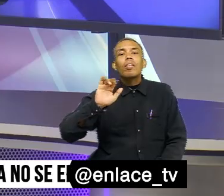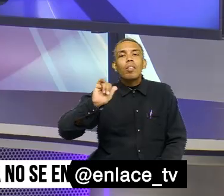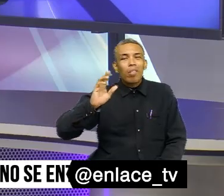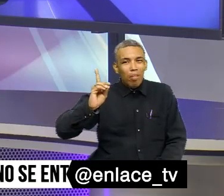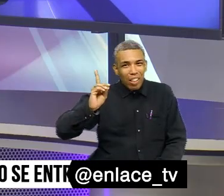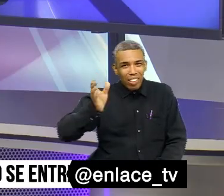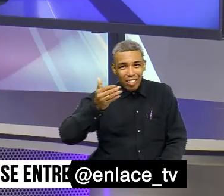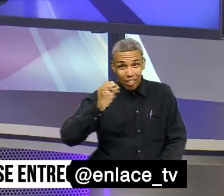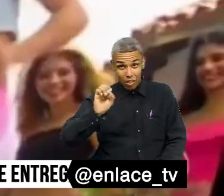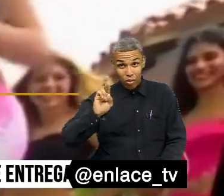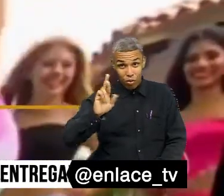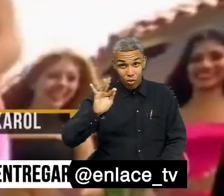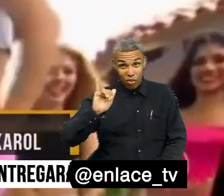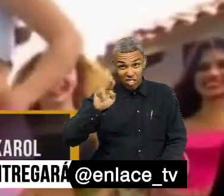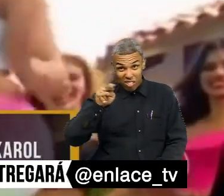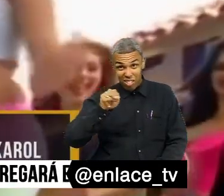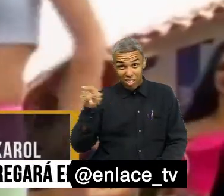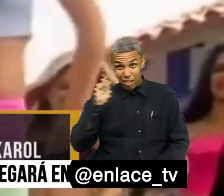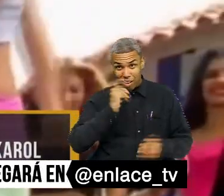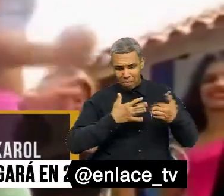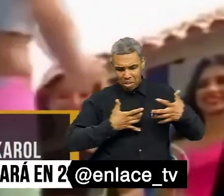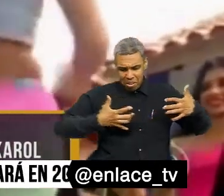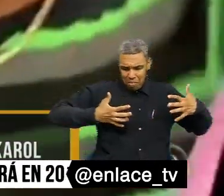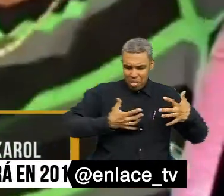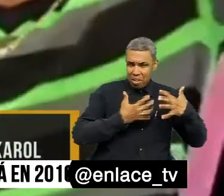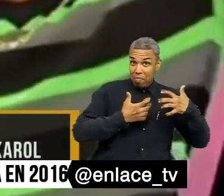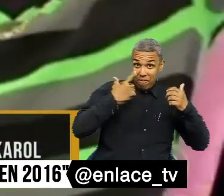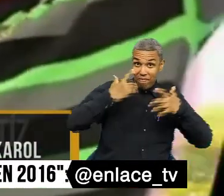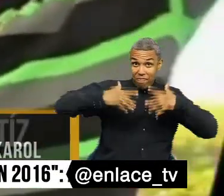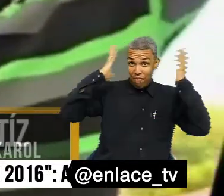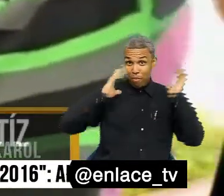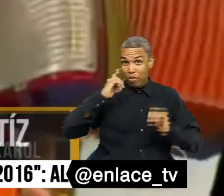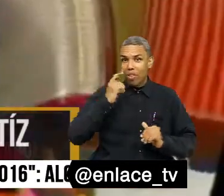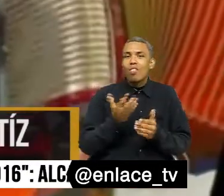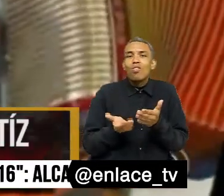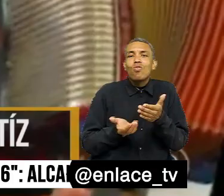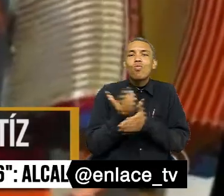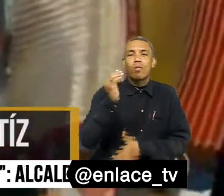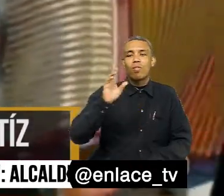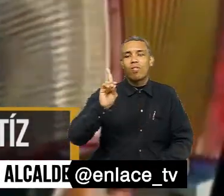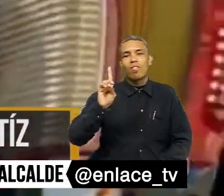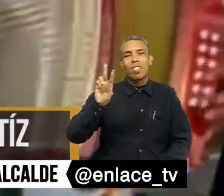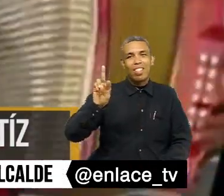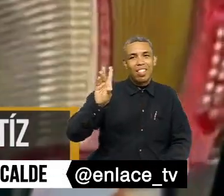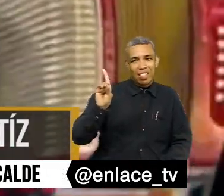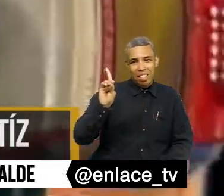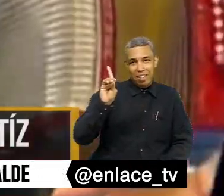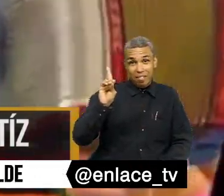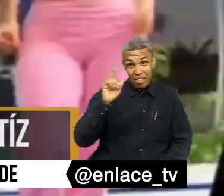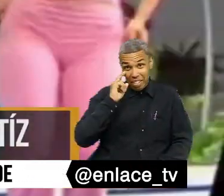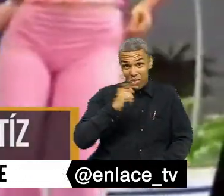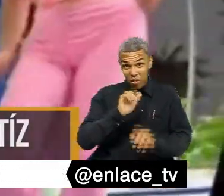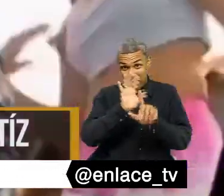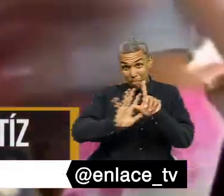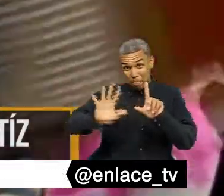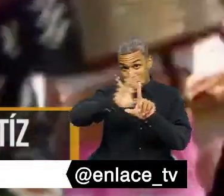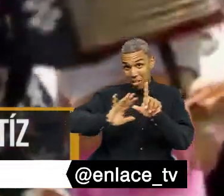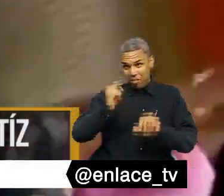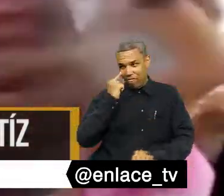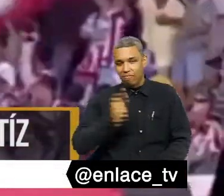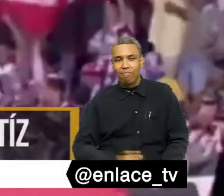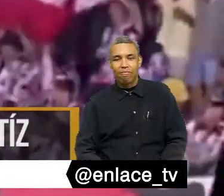discográfico. El Rey de los Pueblos, Farid Ortiz, dio a conocer detalles de El Machete, una muestra de lo que será Clásicos para la Historia, su